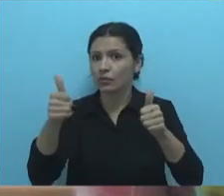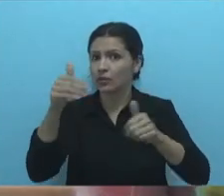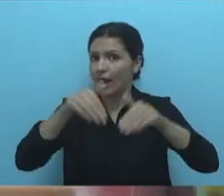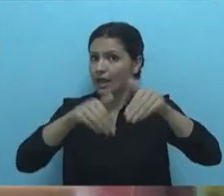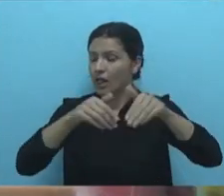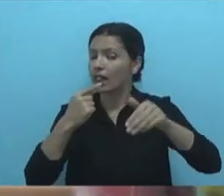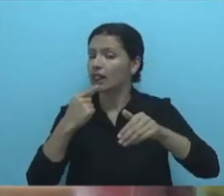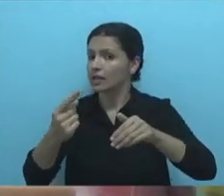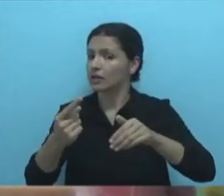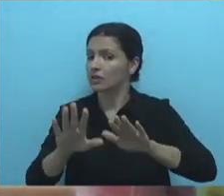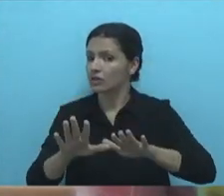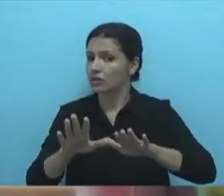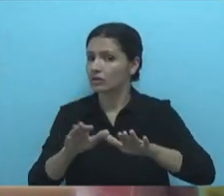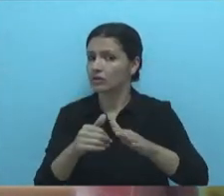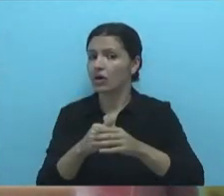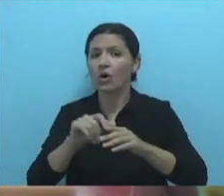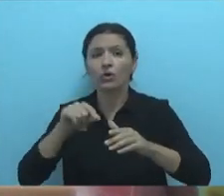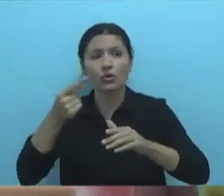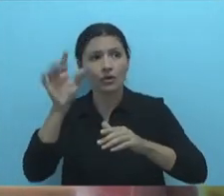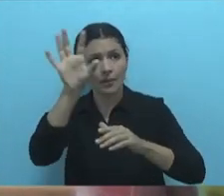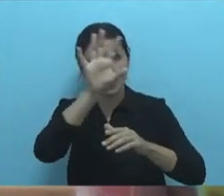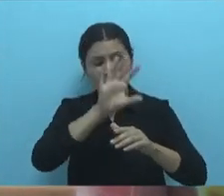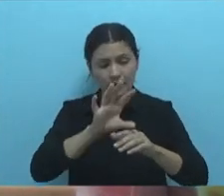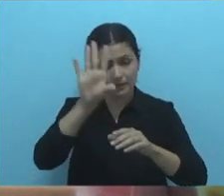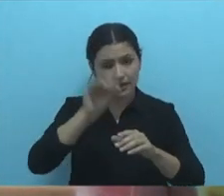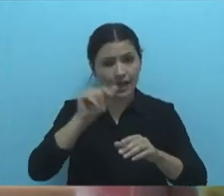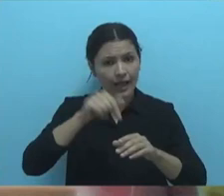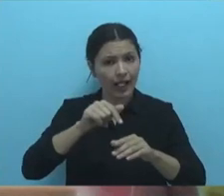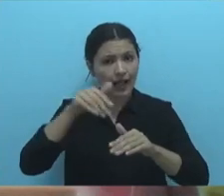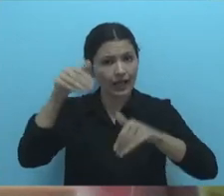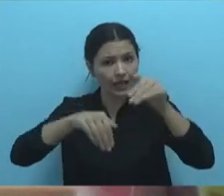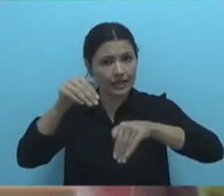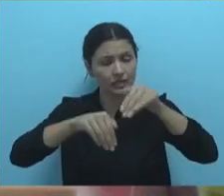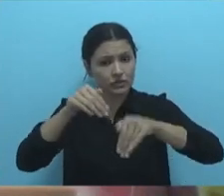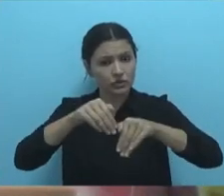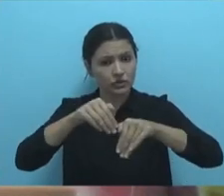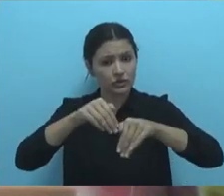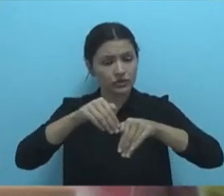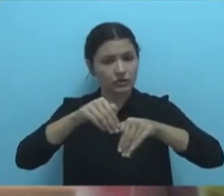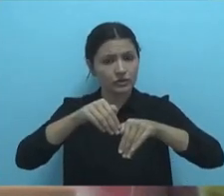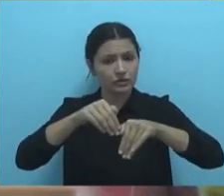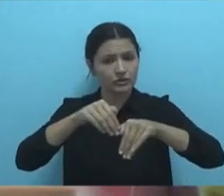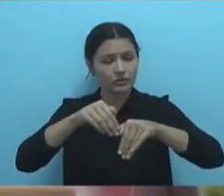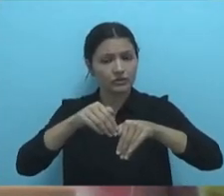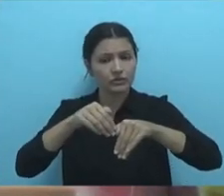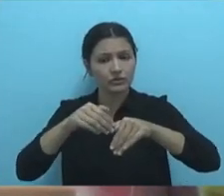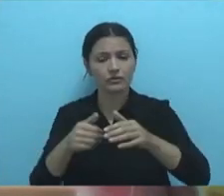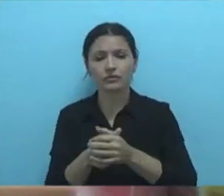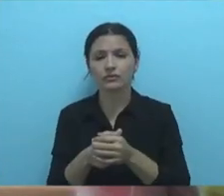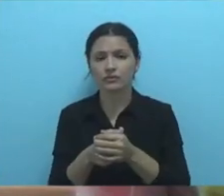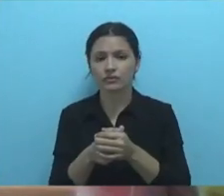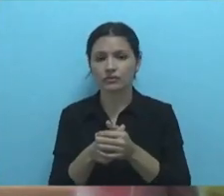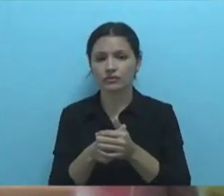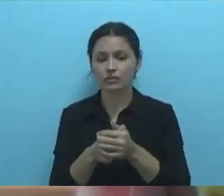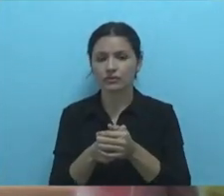que ya existe antecedente y ratifica que para esta elección no considera el voto facultativo